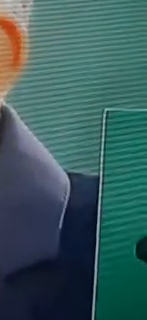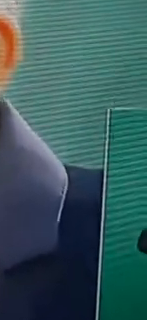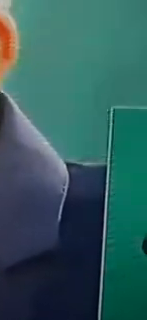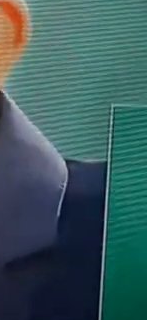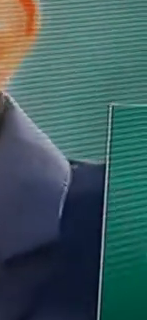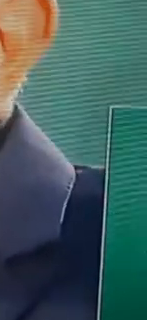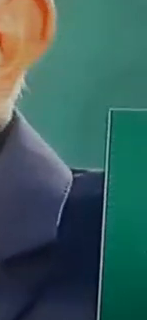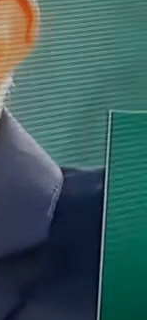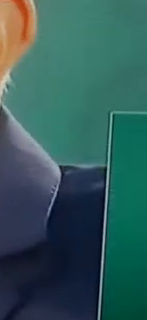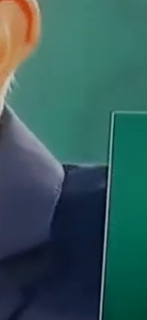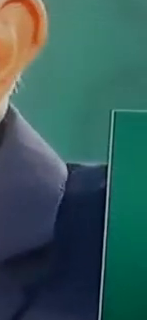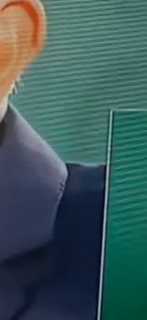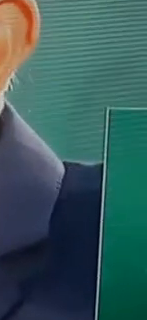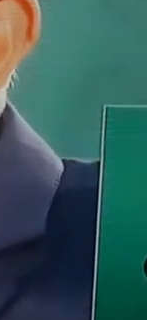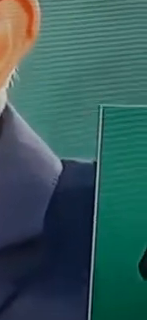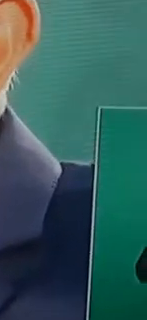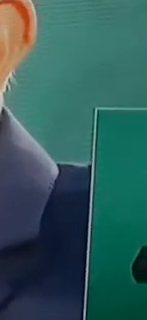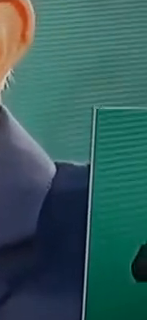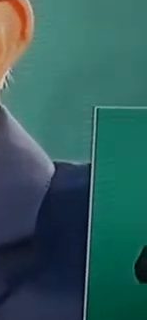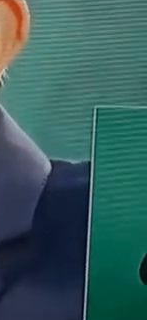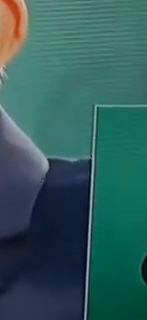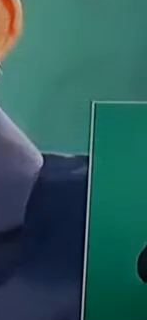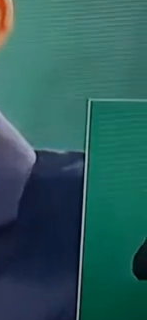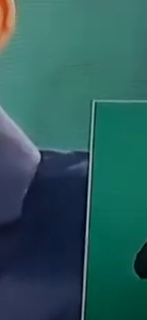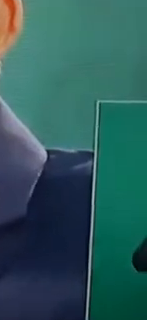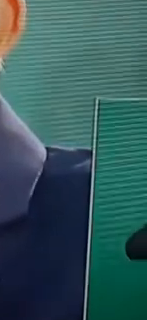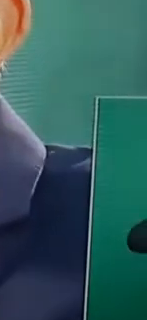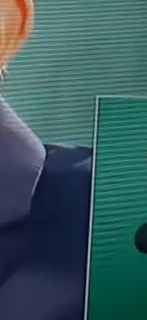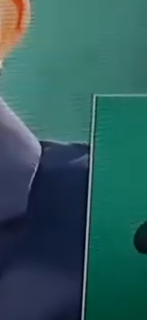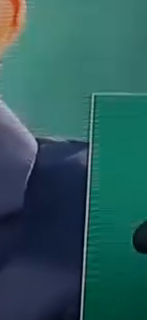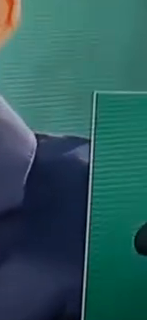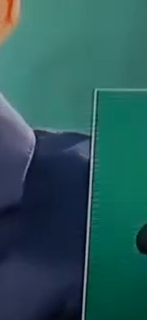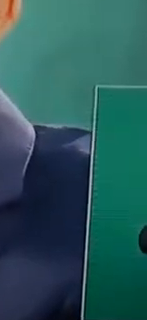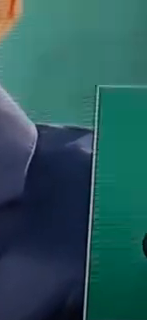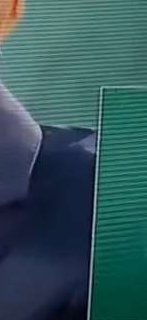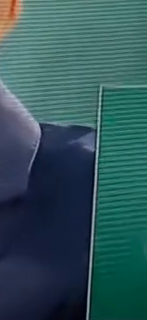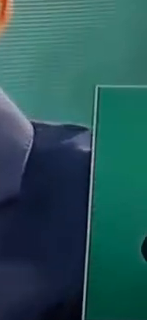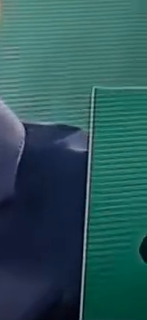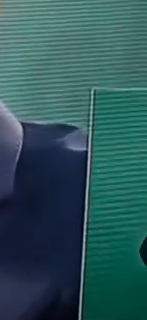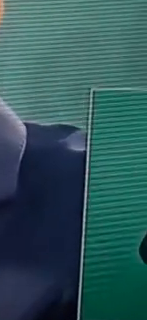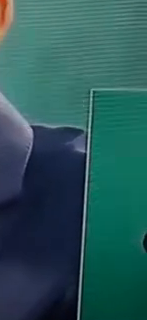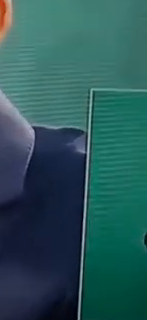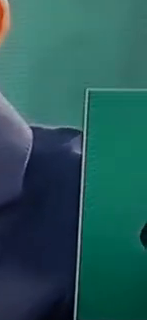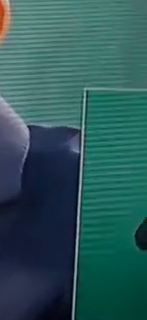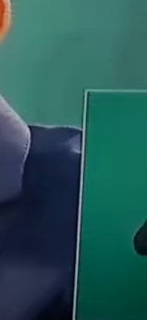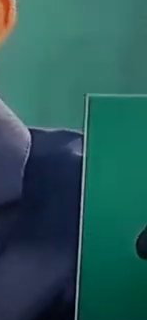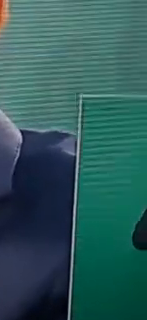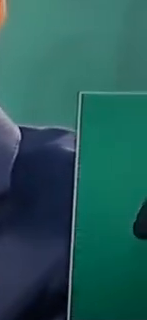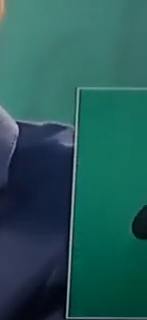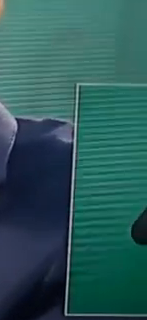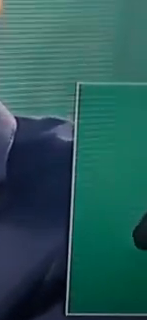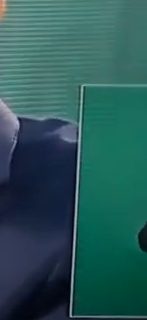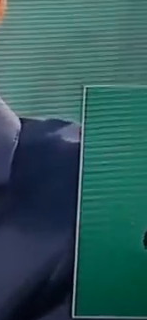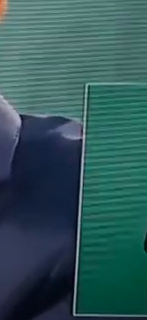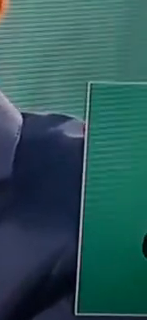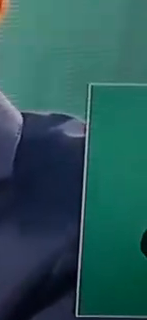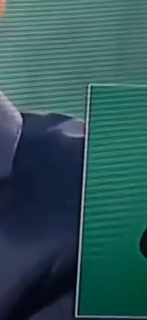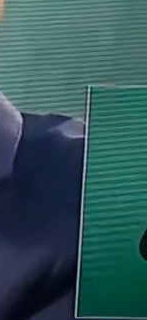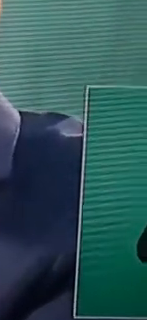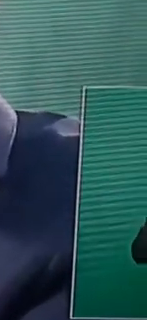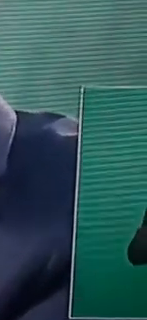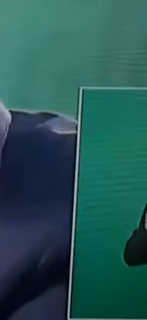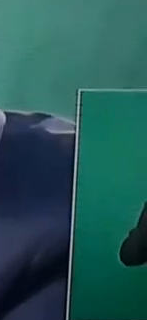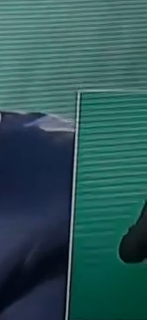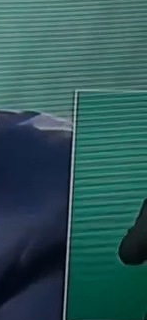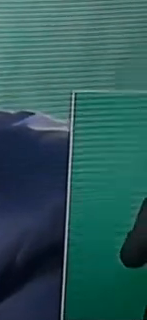de la luz, para decirlo con claridad, y no aumenten los precios de las gasolinas, del diésel,